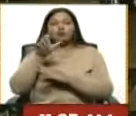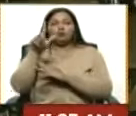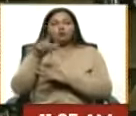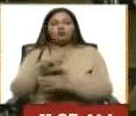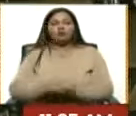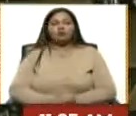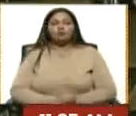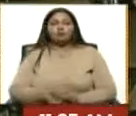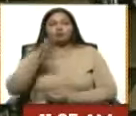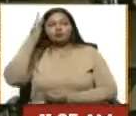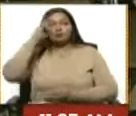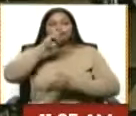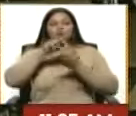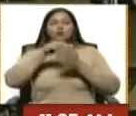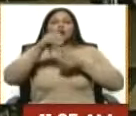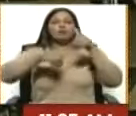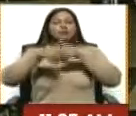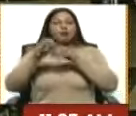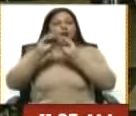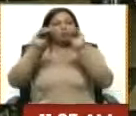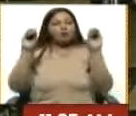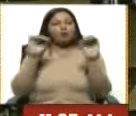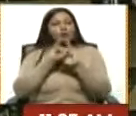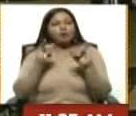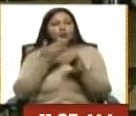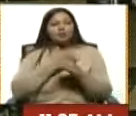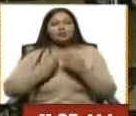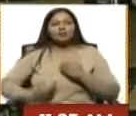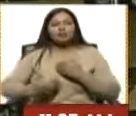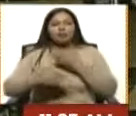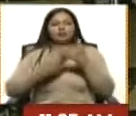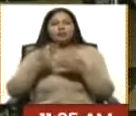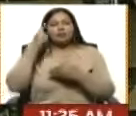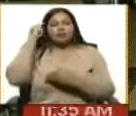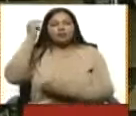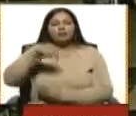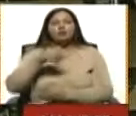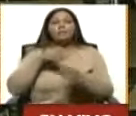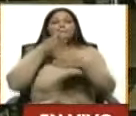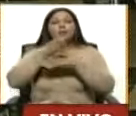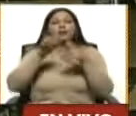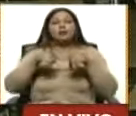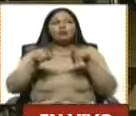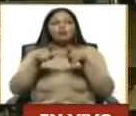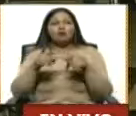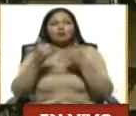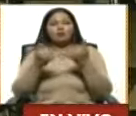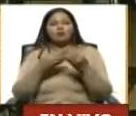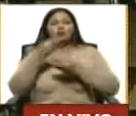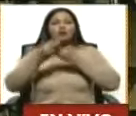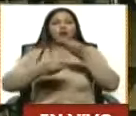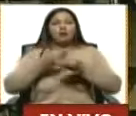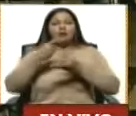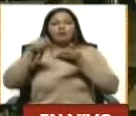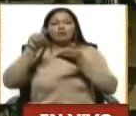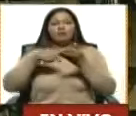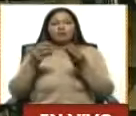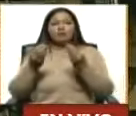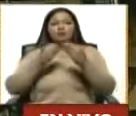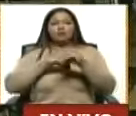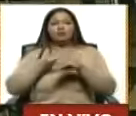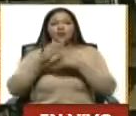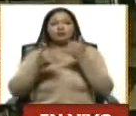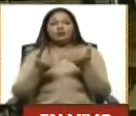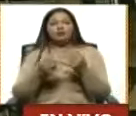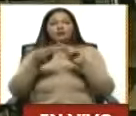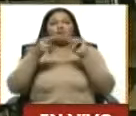Nacional Electoral ha convocado a todos los candidatos presidenciales para que el día de hoy acudan a estos espacios y realicen la firma de este acuerdo, además por